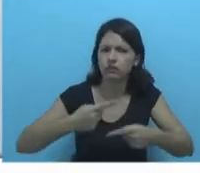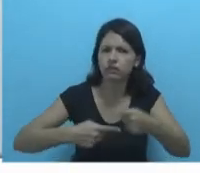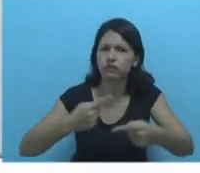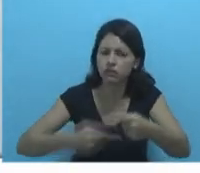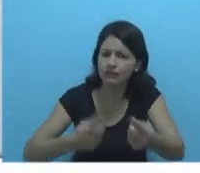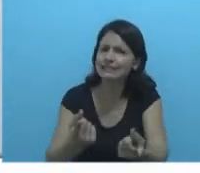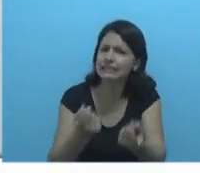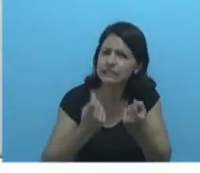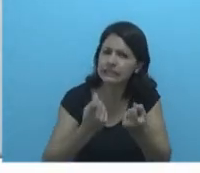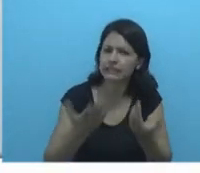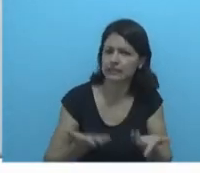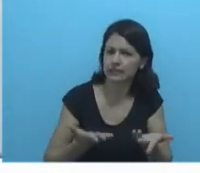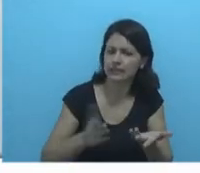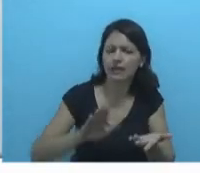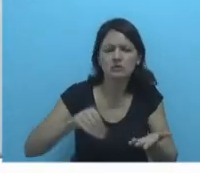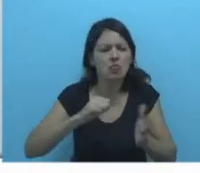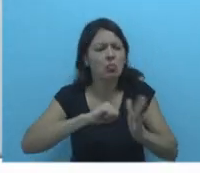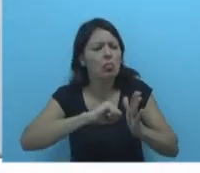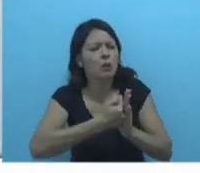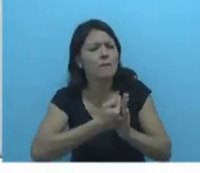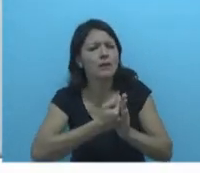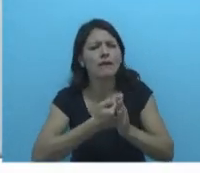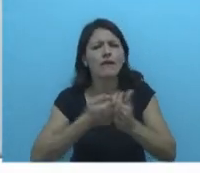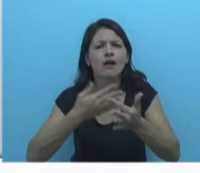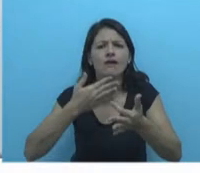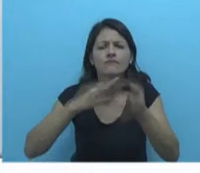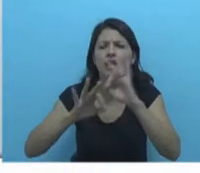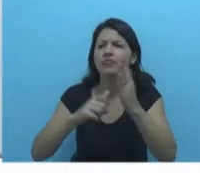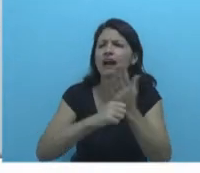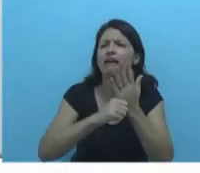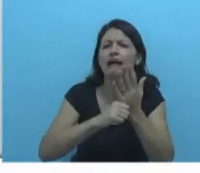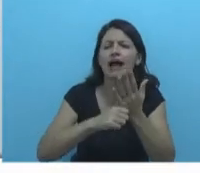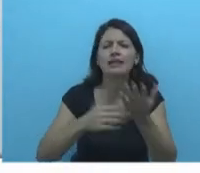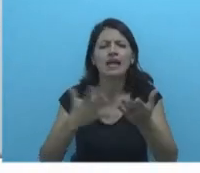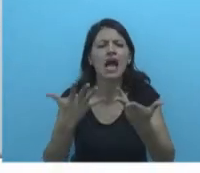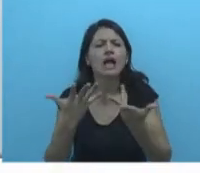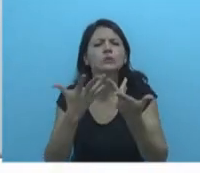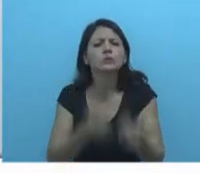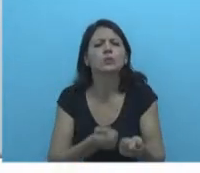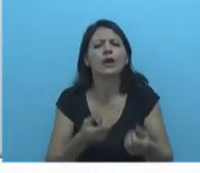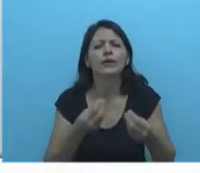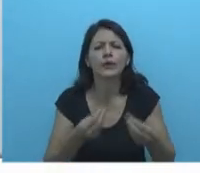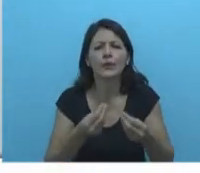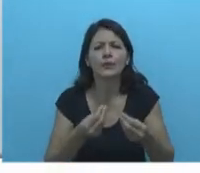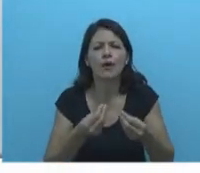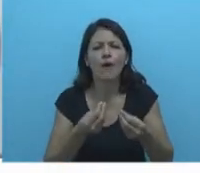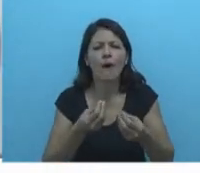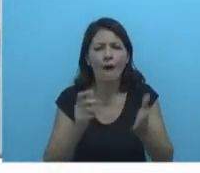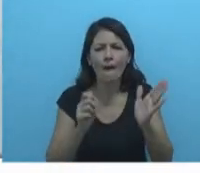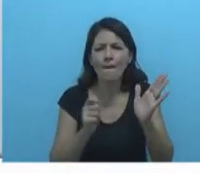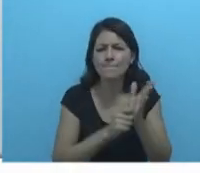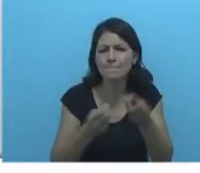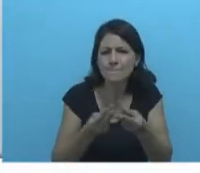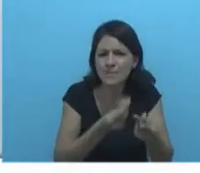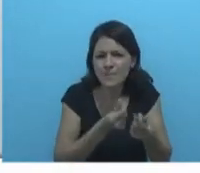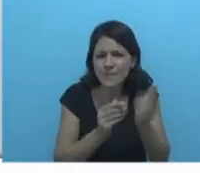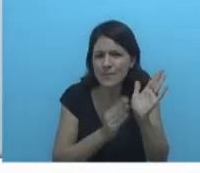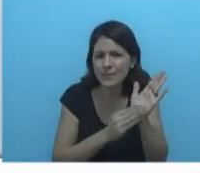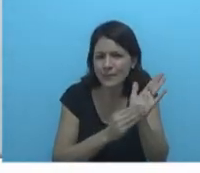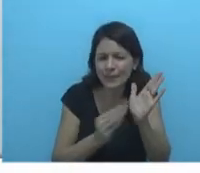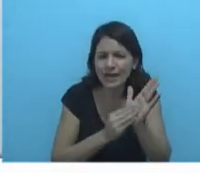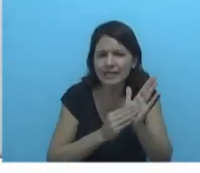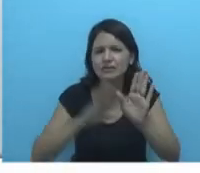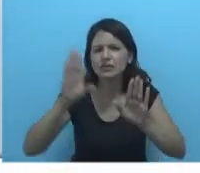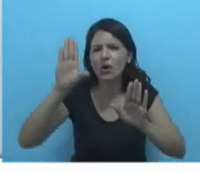entendemos cómo esta decisión puede traer un beneficio y hacer bajar los precios. Jamás ha funcionado una medida